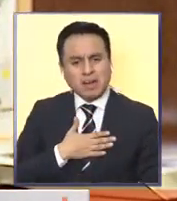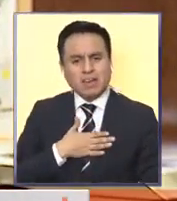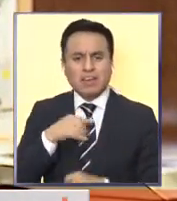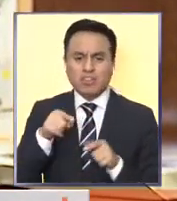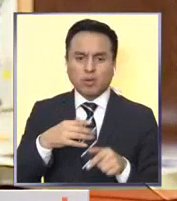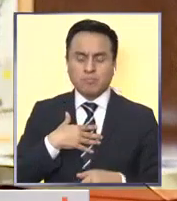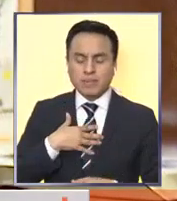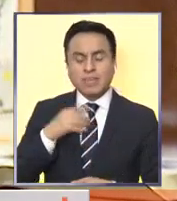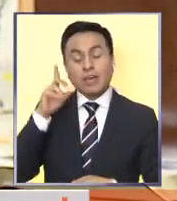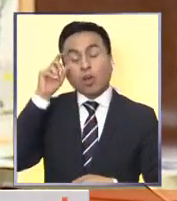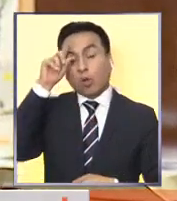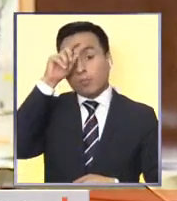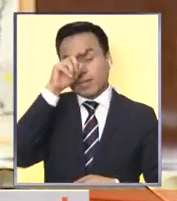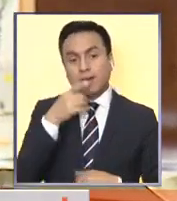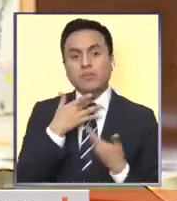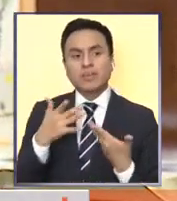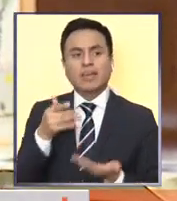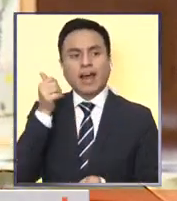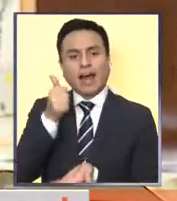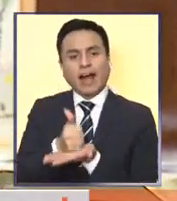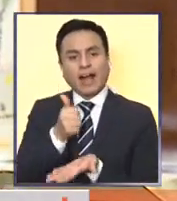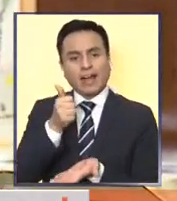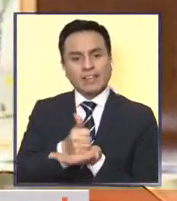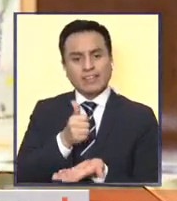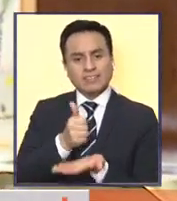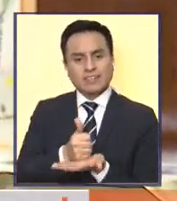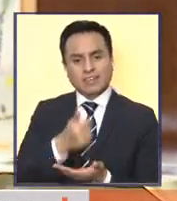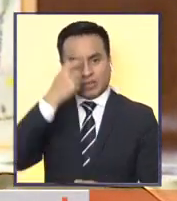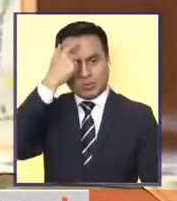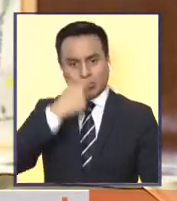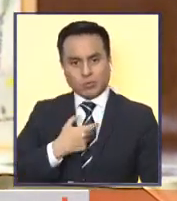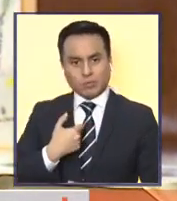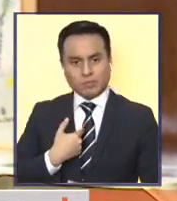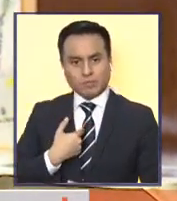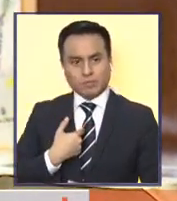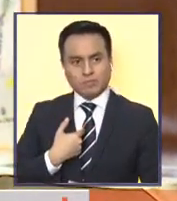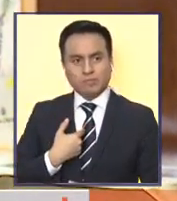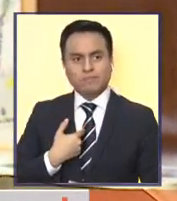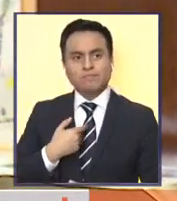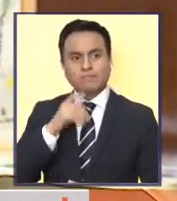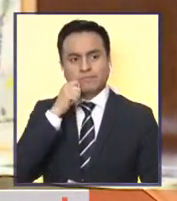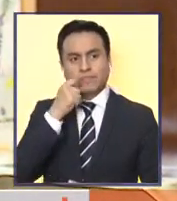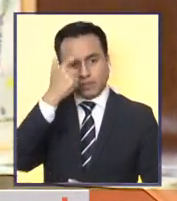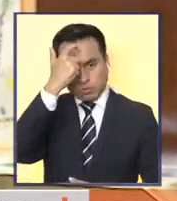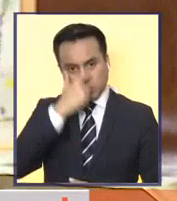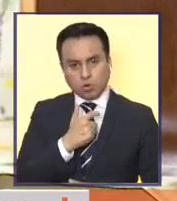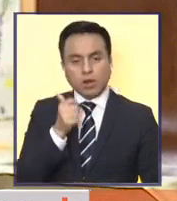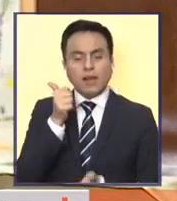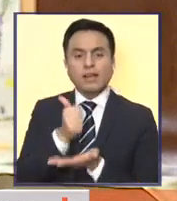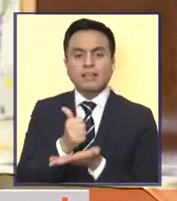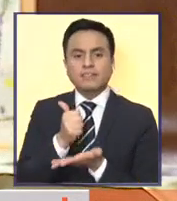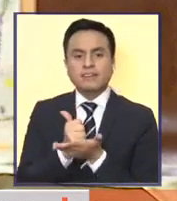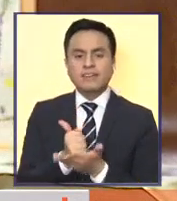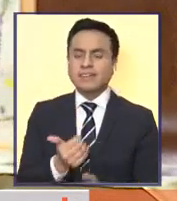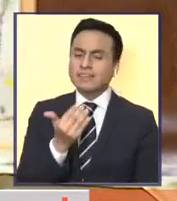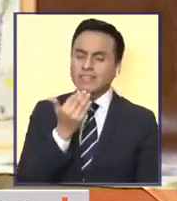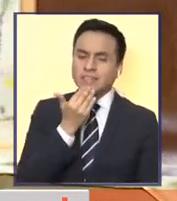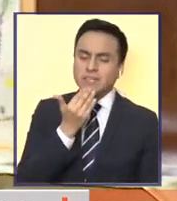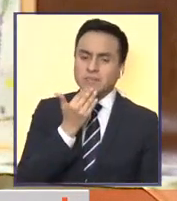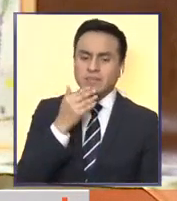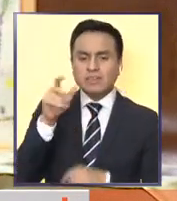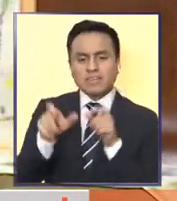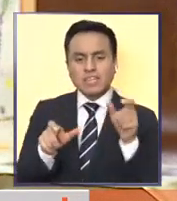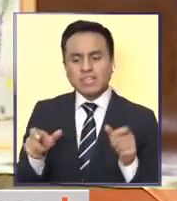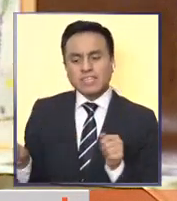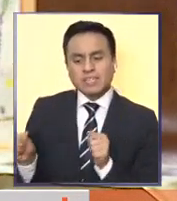me complica, porque la alcaldesa soy yo, y por ser yo alcaldesa también, la gente que